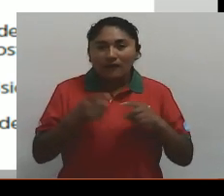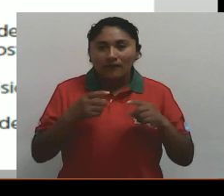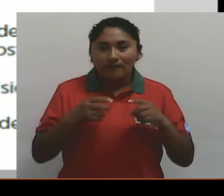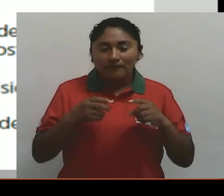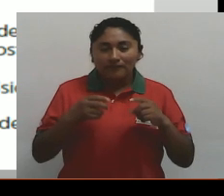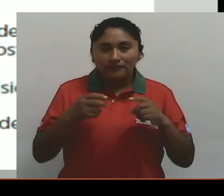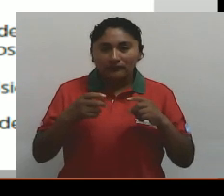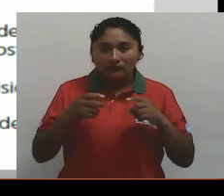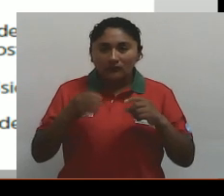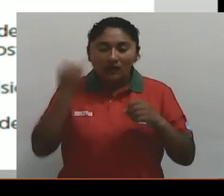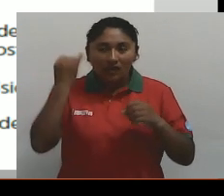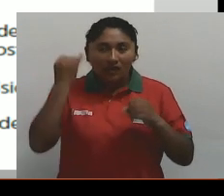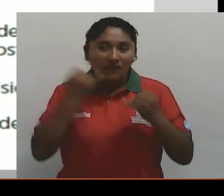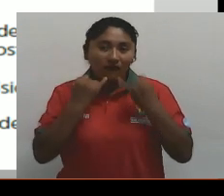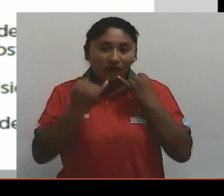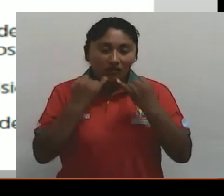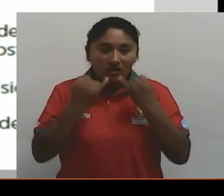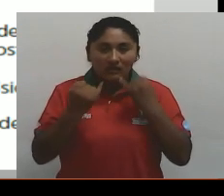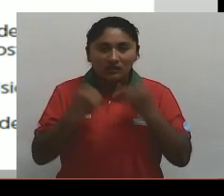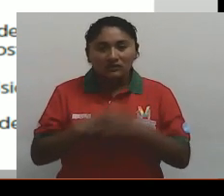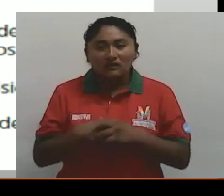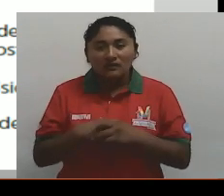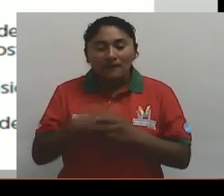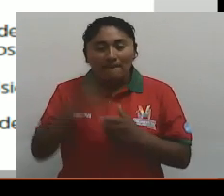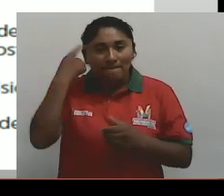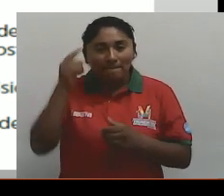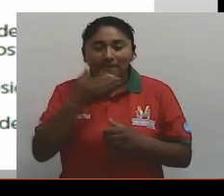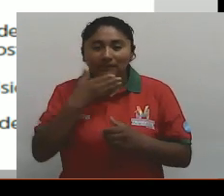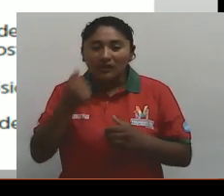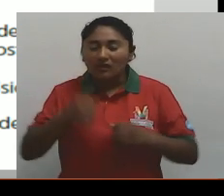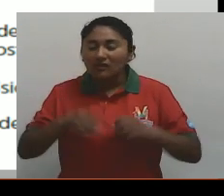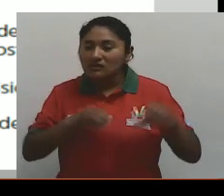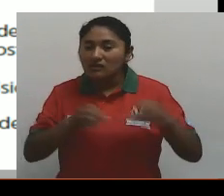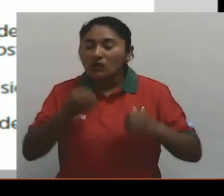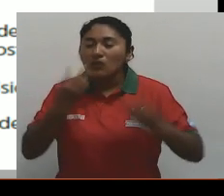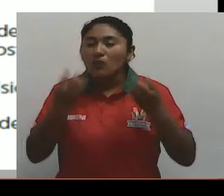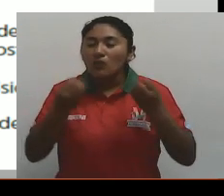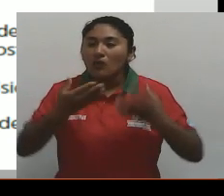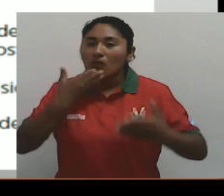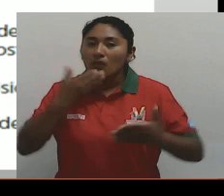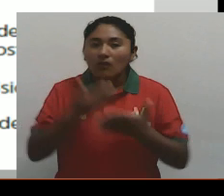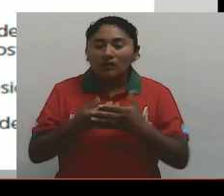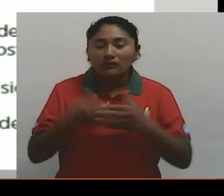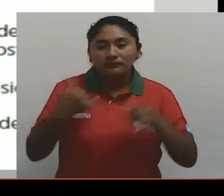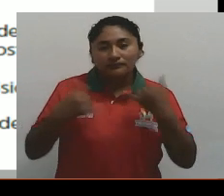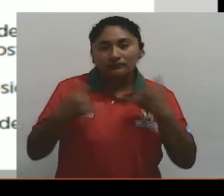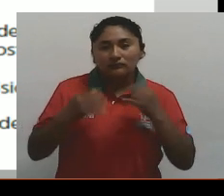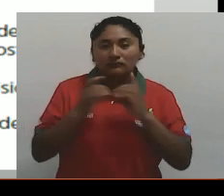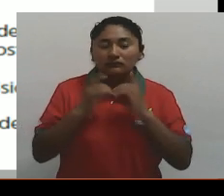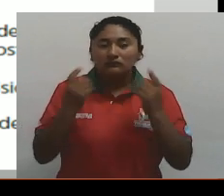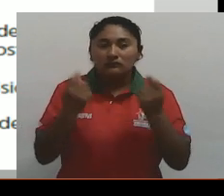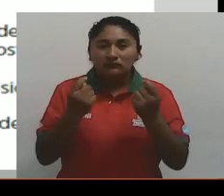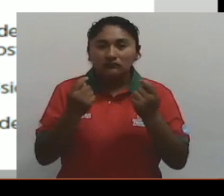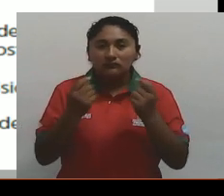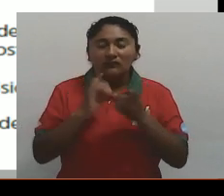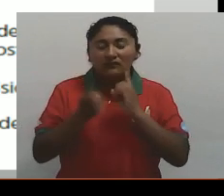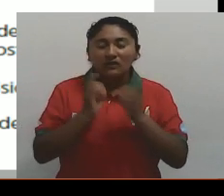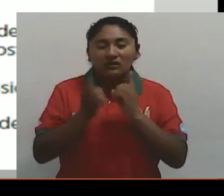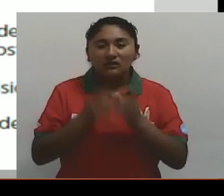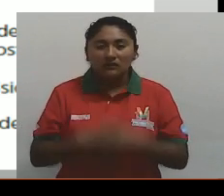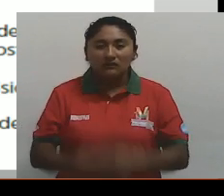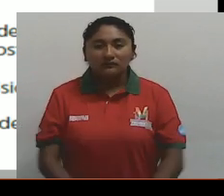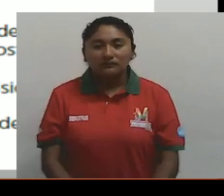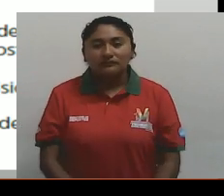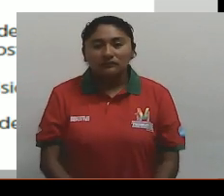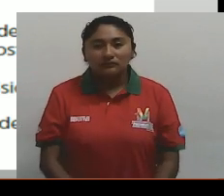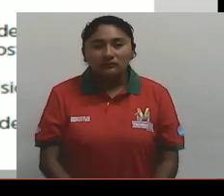de conjunto. Tenemos una pirámide donde está el pase de voleo, el juego en equipo y los campos divididos, donde es uno de los deportes donde